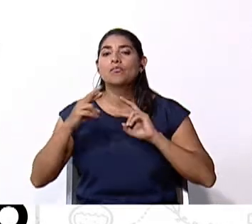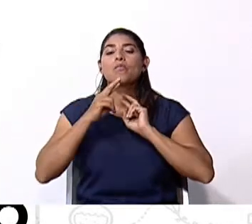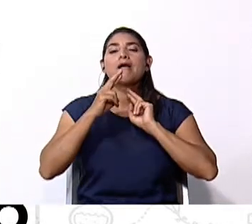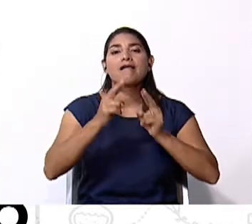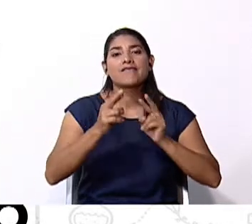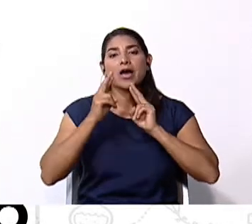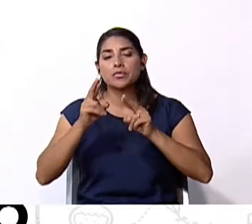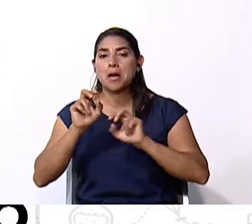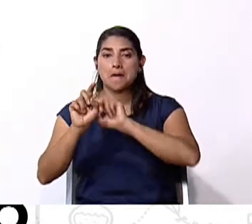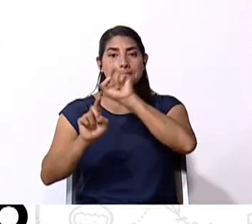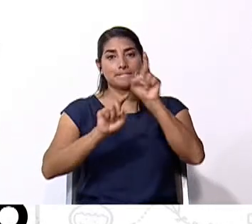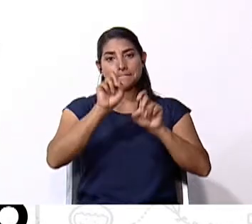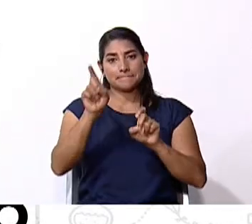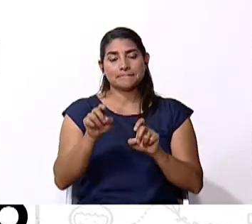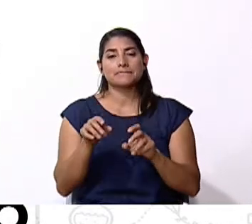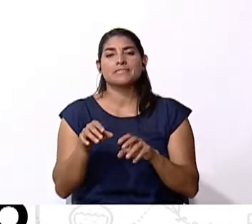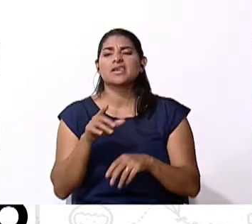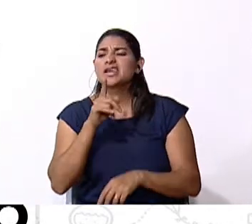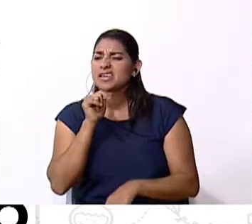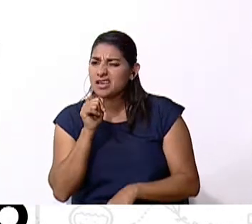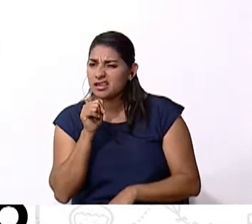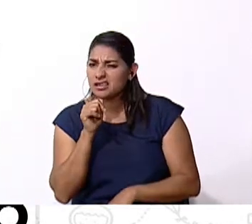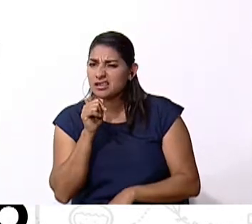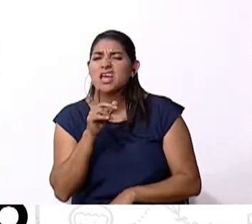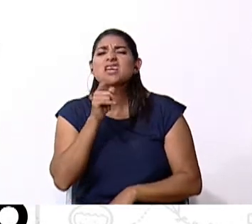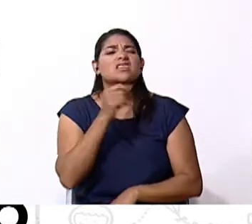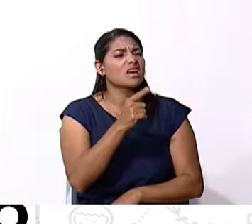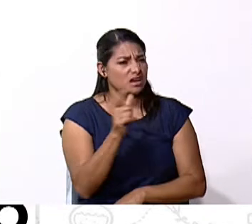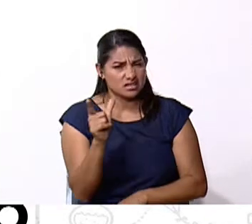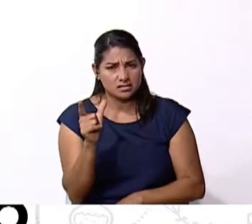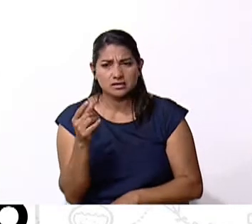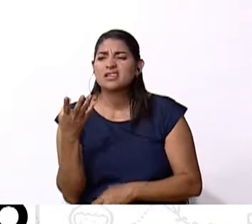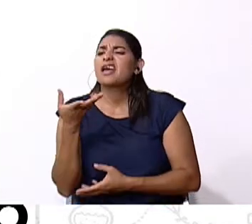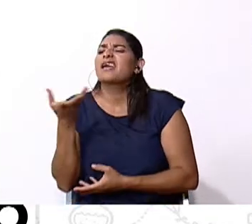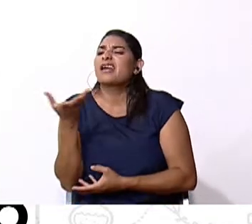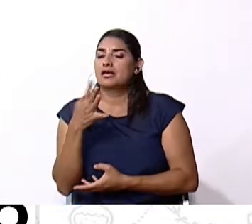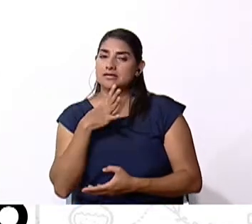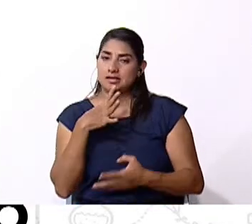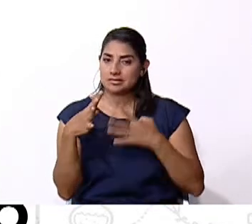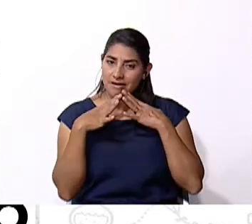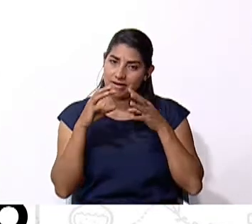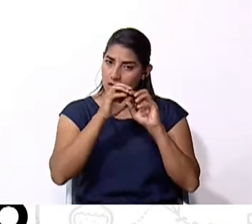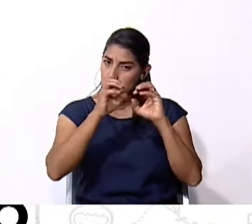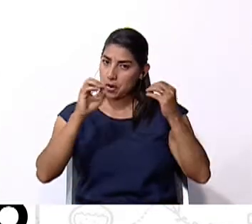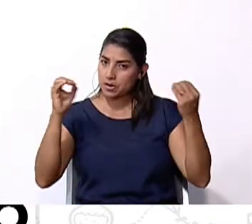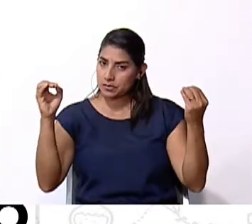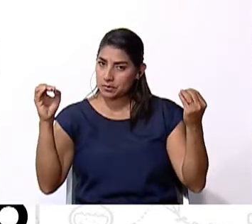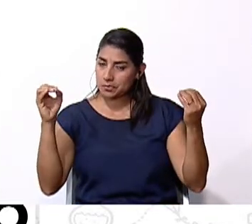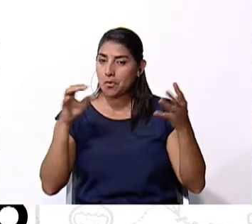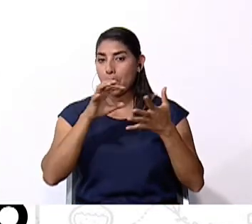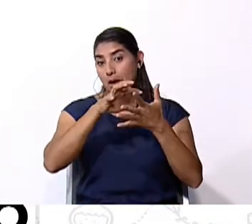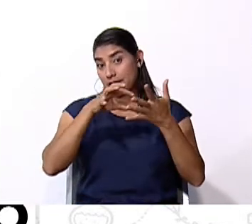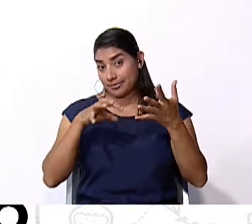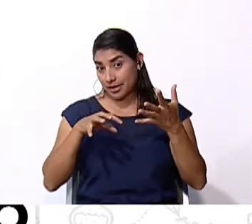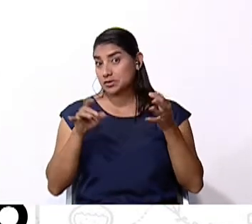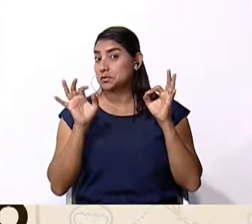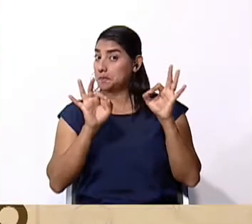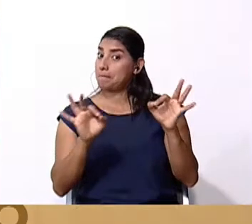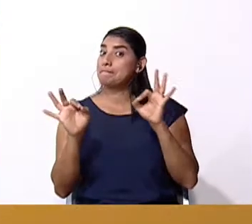responder a las preguntas ¿quién, quiénes o de qué se está hablando? Muy bien.